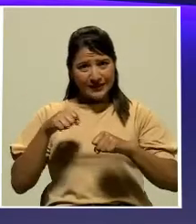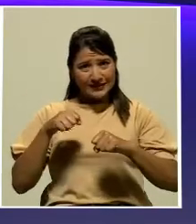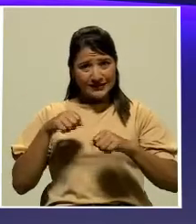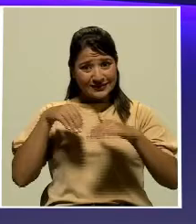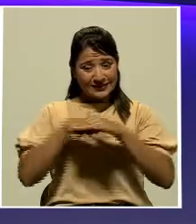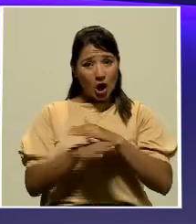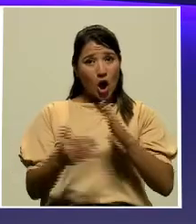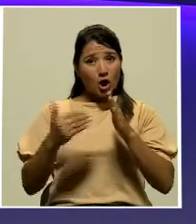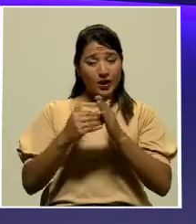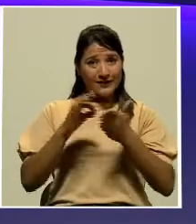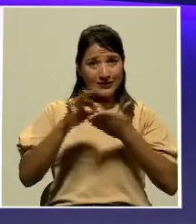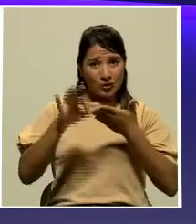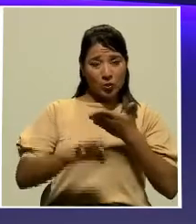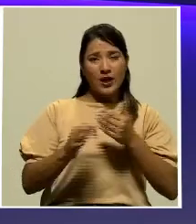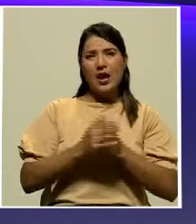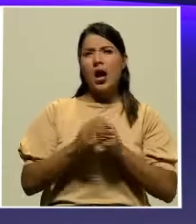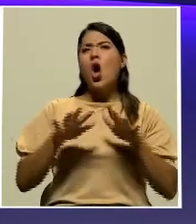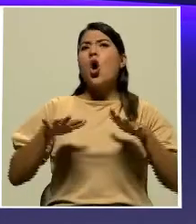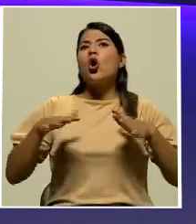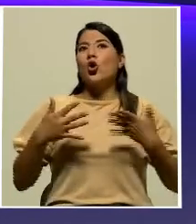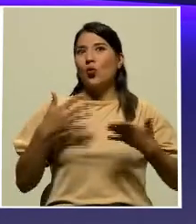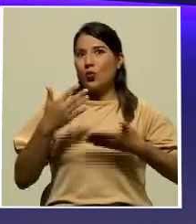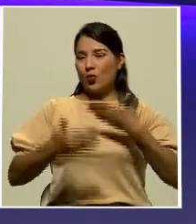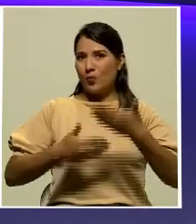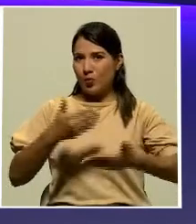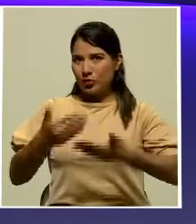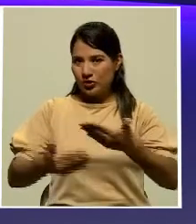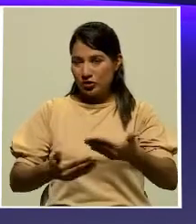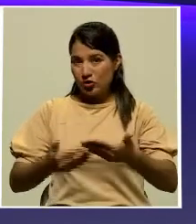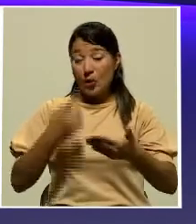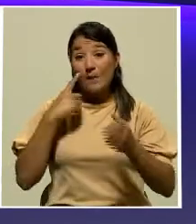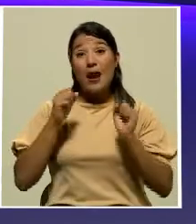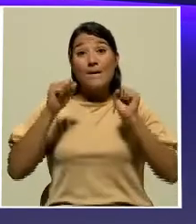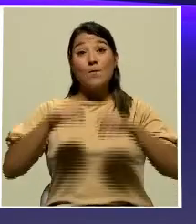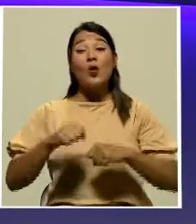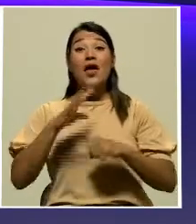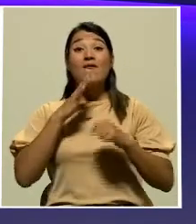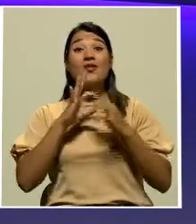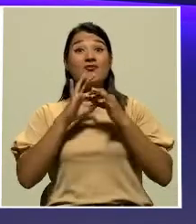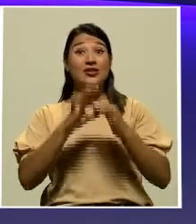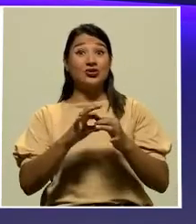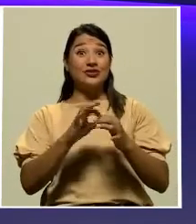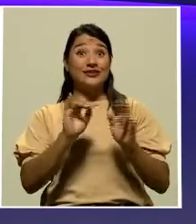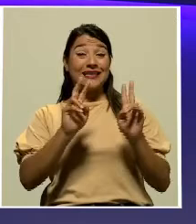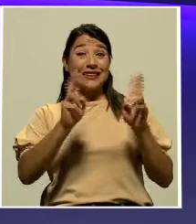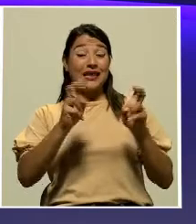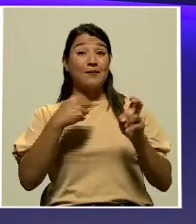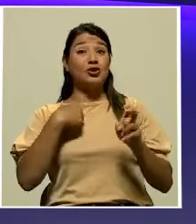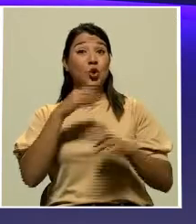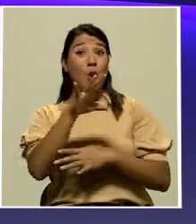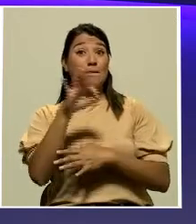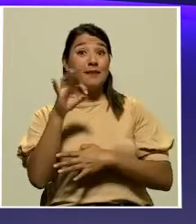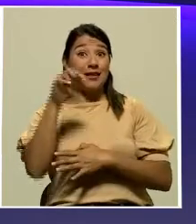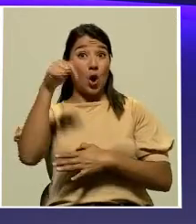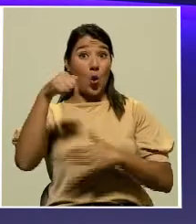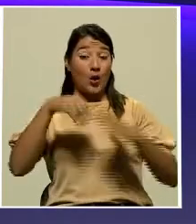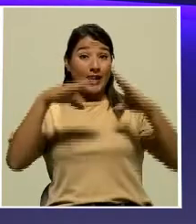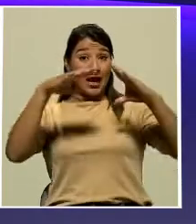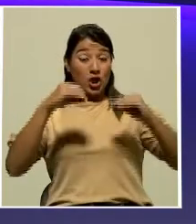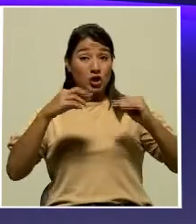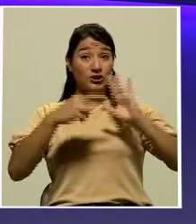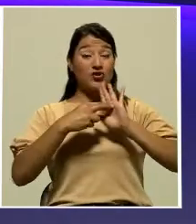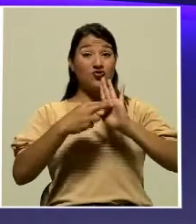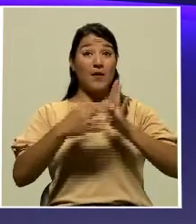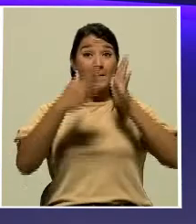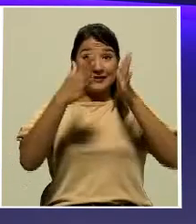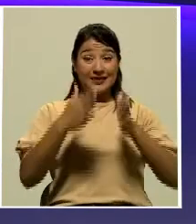será este regreso a clases? Para conversar sobre el tema, invité esta noche a la